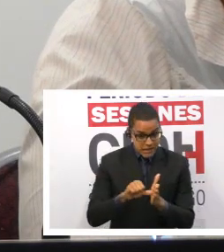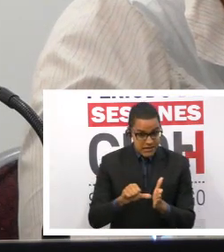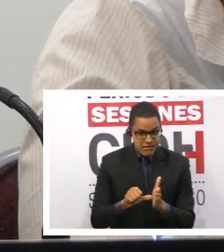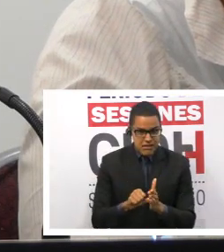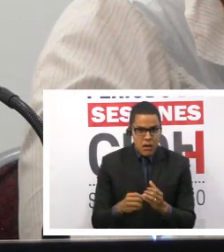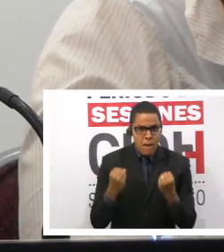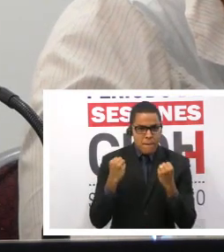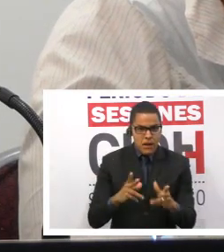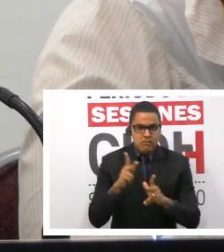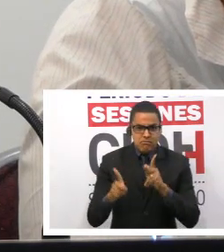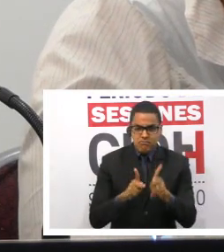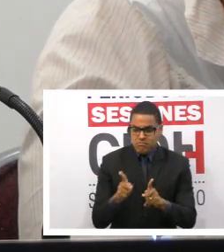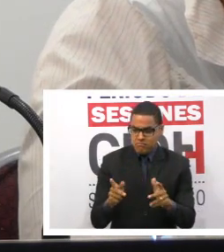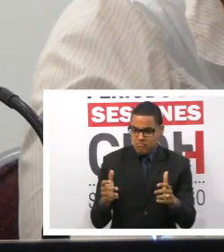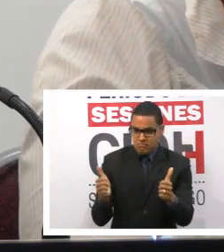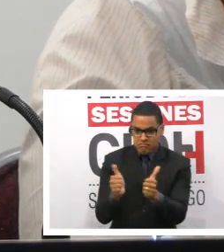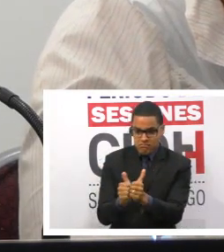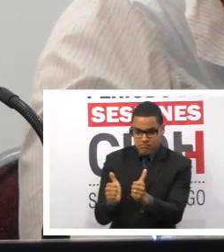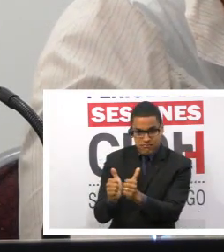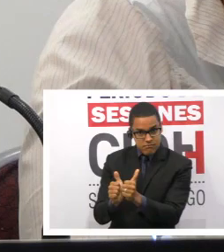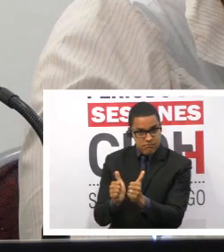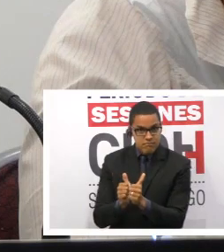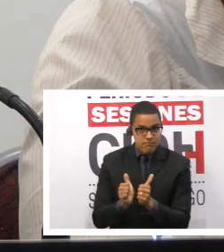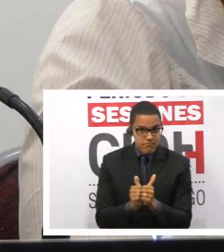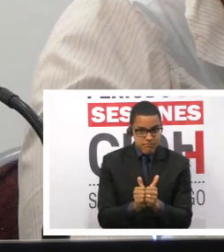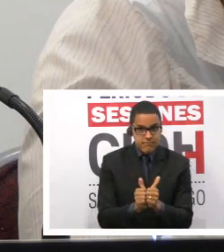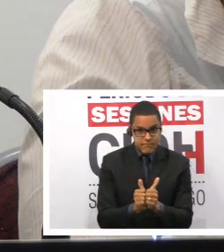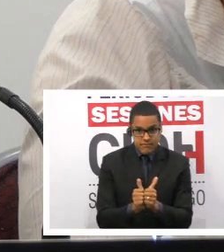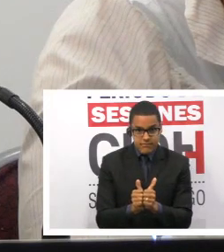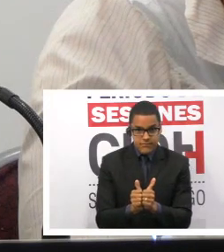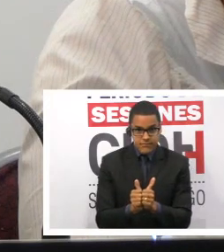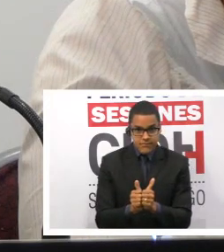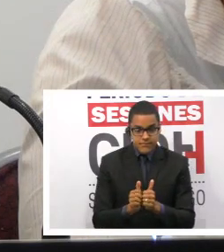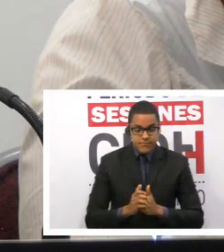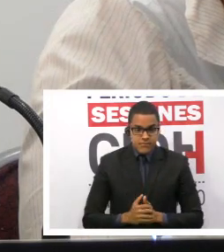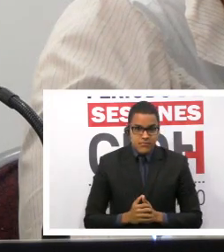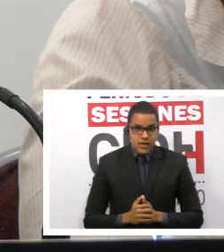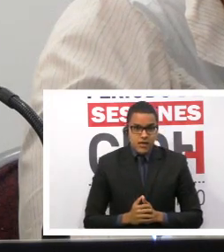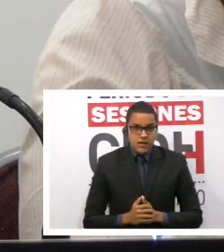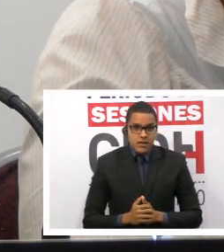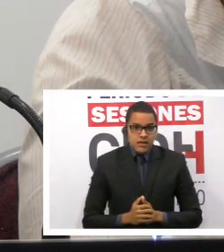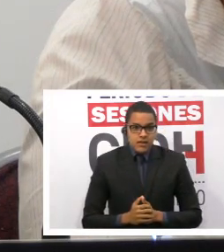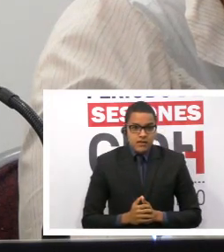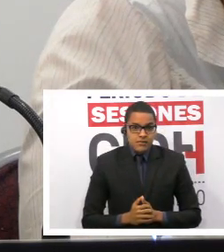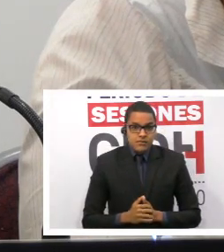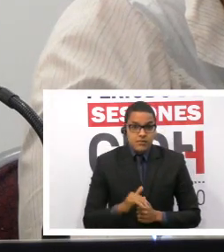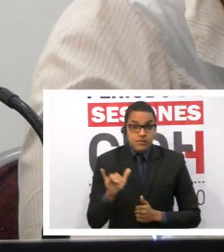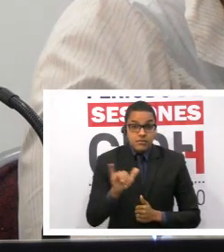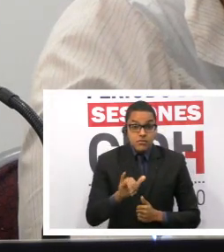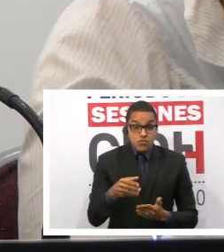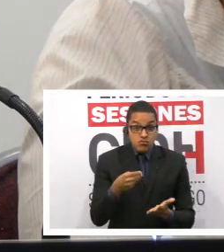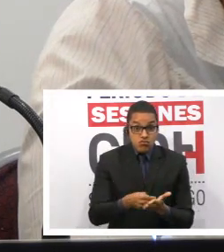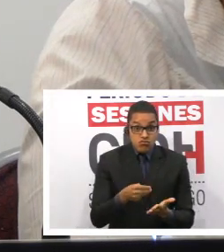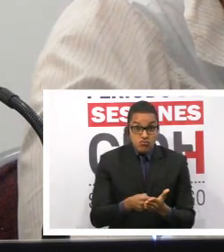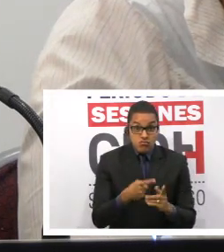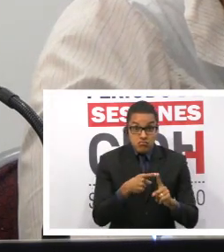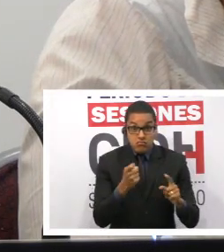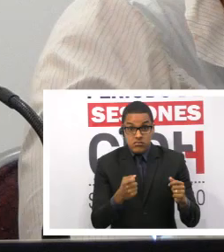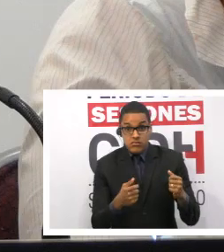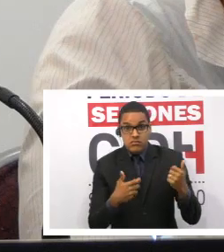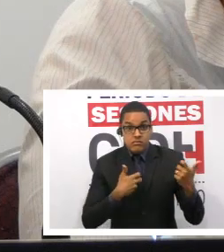como desincentivo para la ociosidad de dichos terrenos sino que el peso del gravamen ha disminuido en relación a los valores de mercado